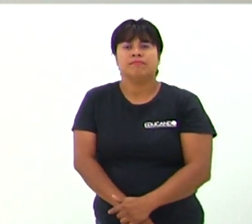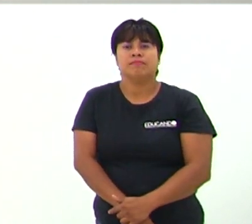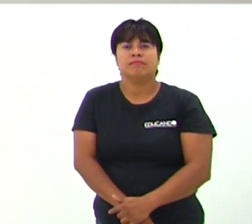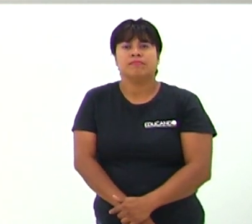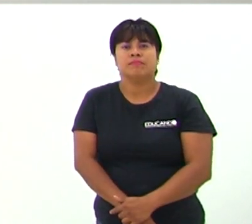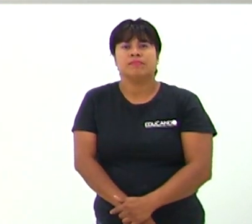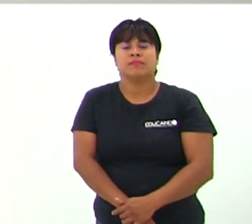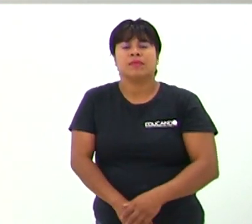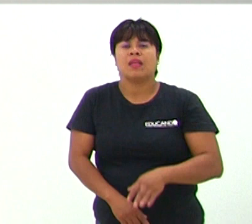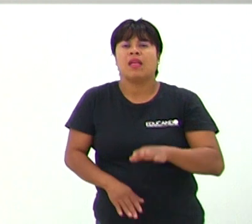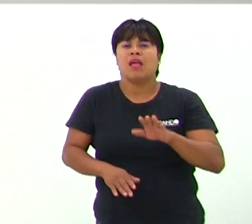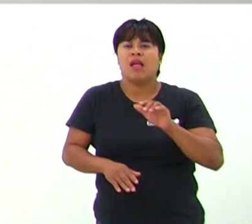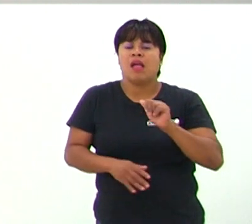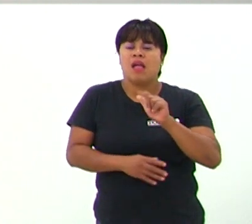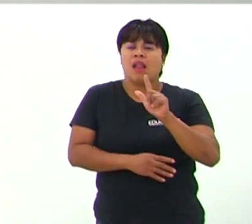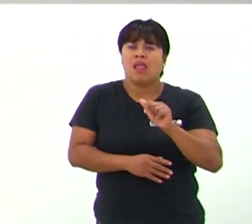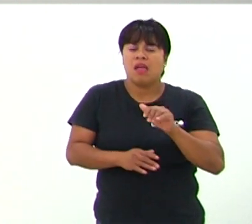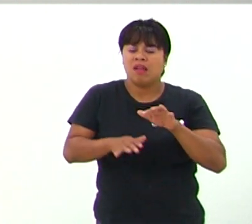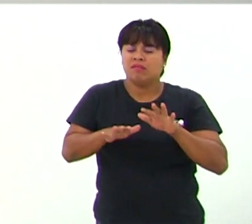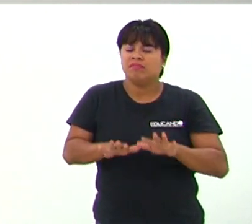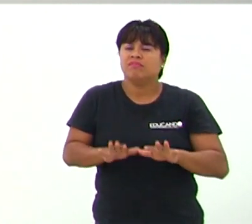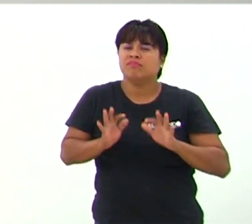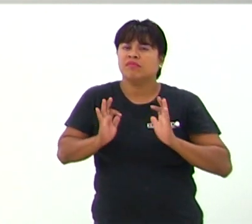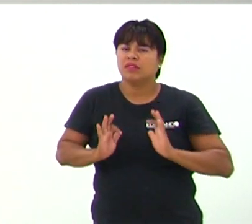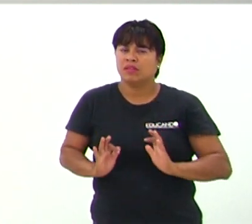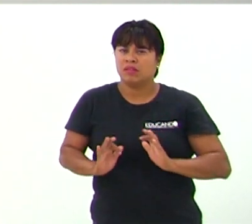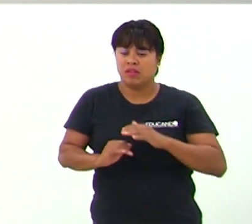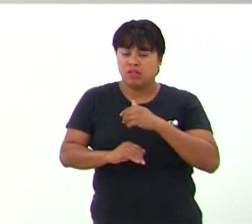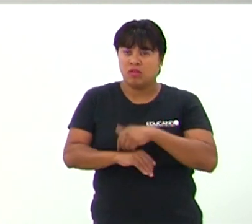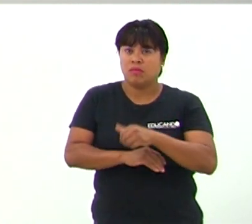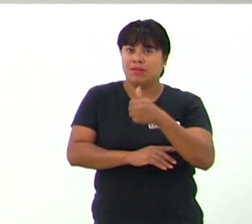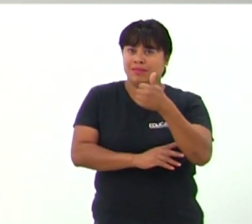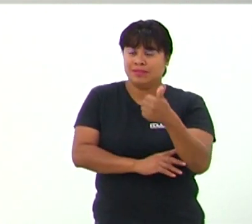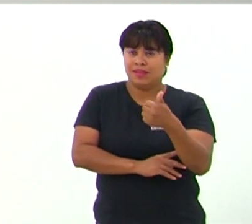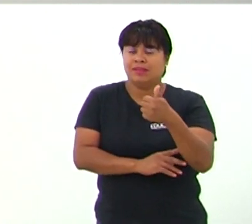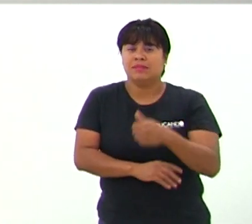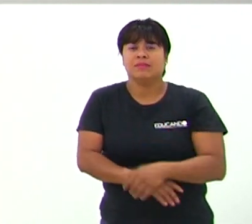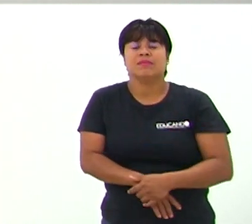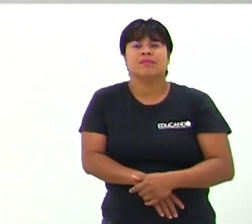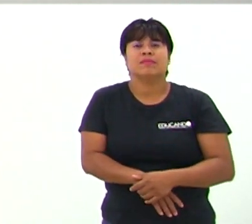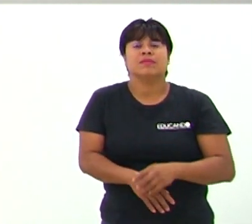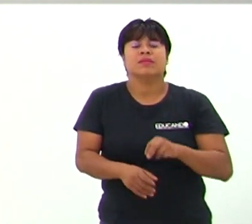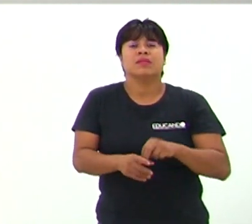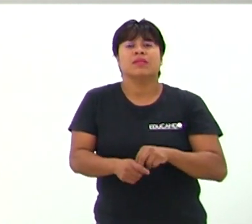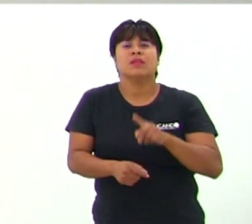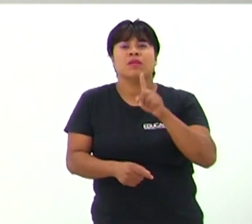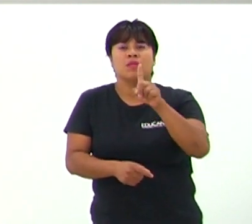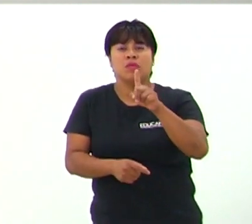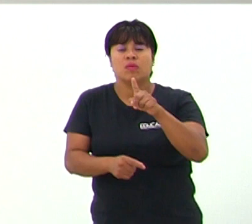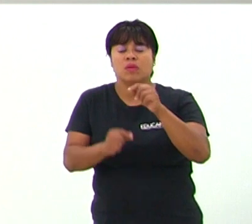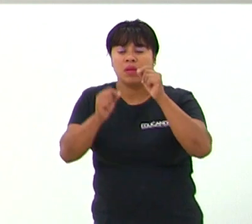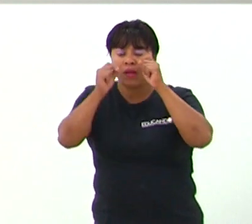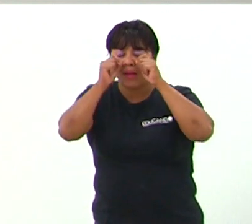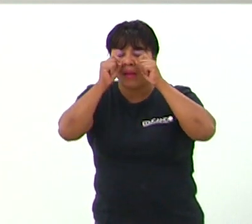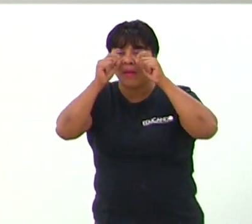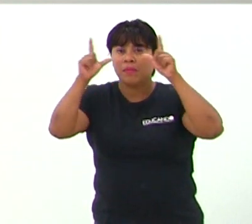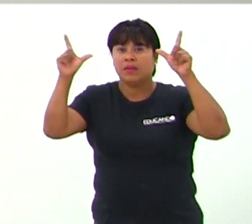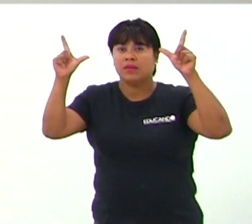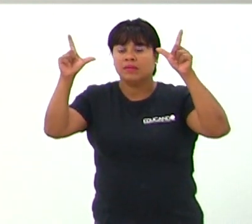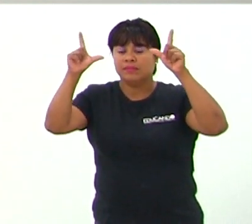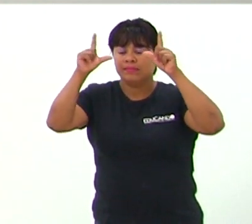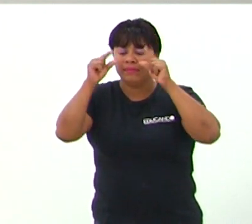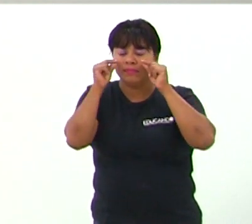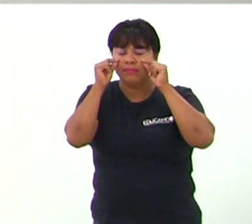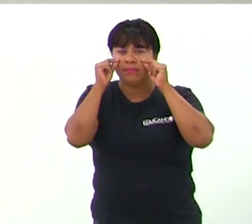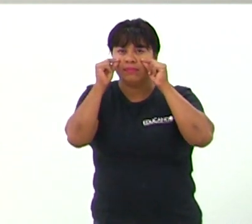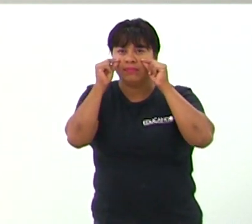la ligera. Número 6, en un abrir y cerrar de